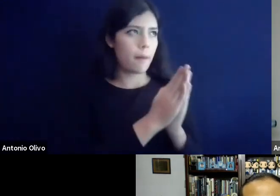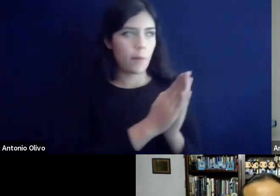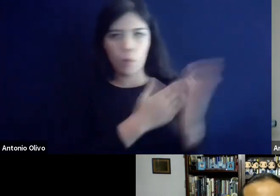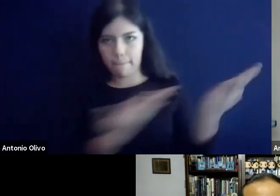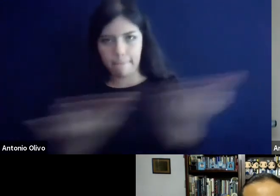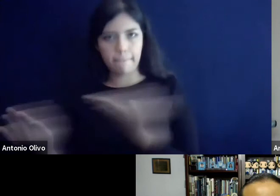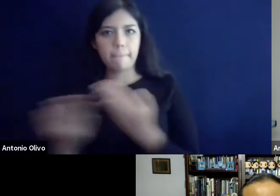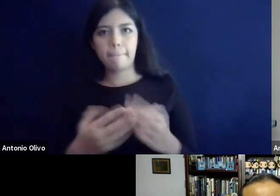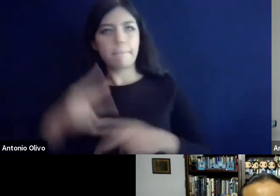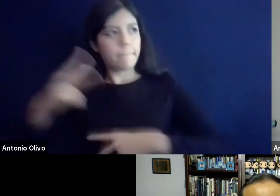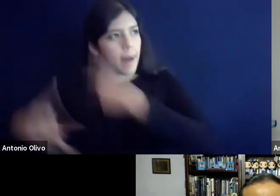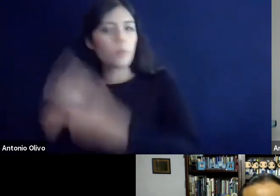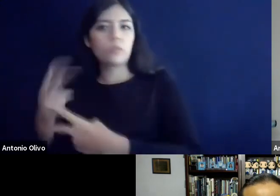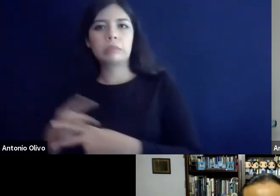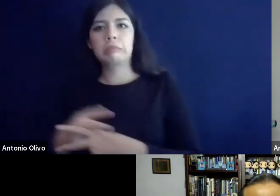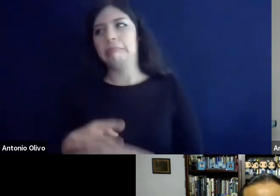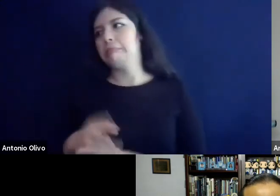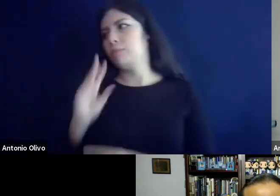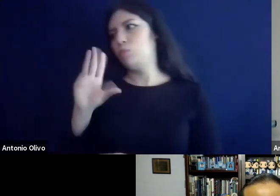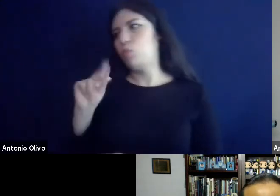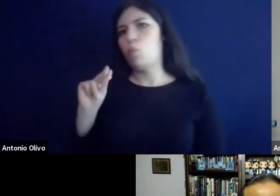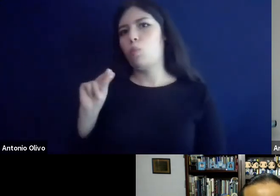O sea, entiéndelo, que no lo estoy haciendo por mí.